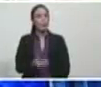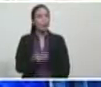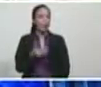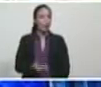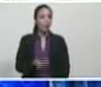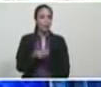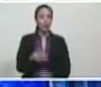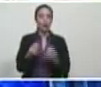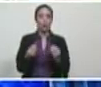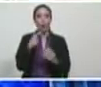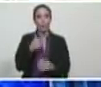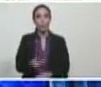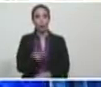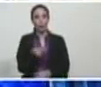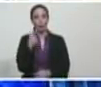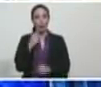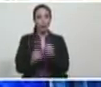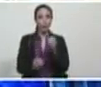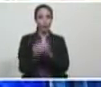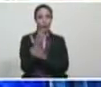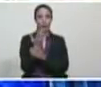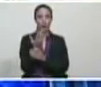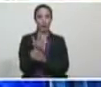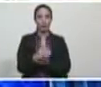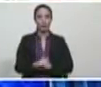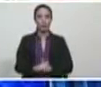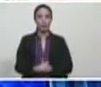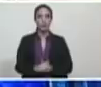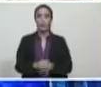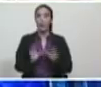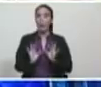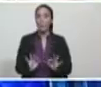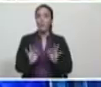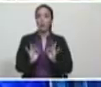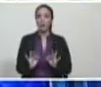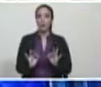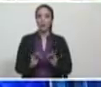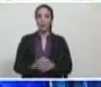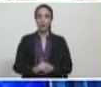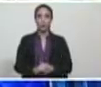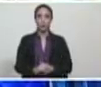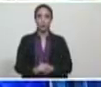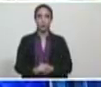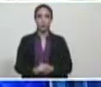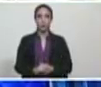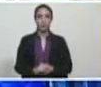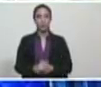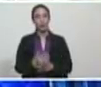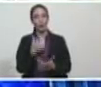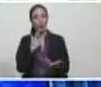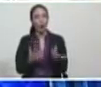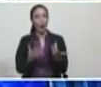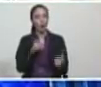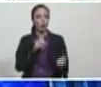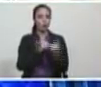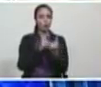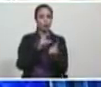importante crear de manera específica para atender con